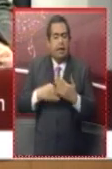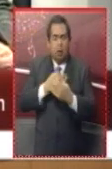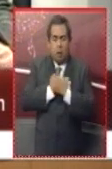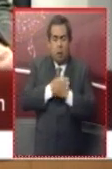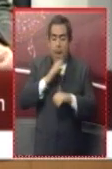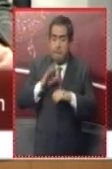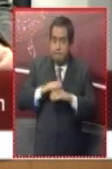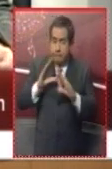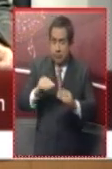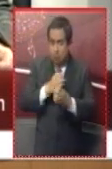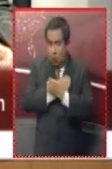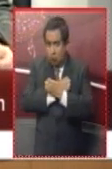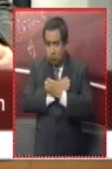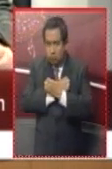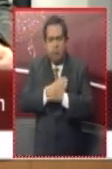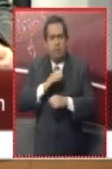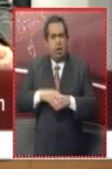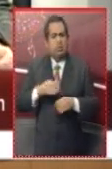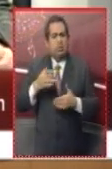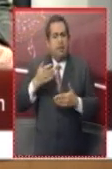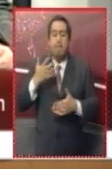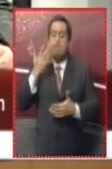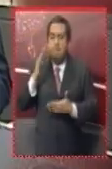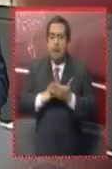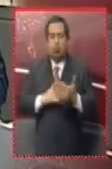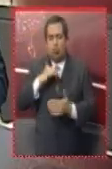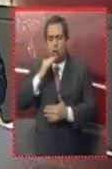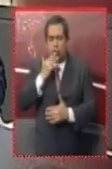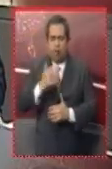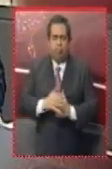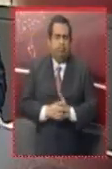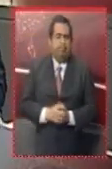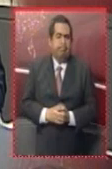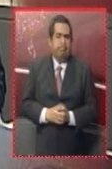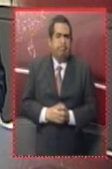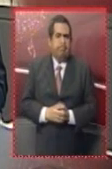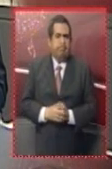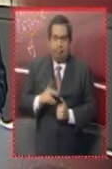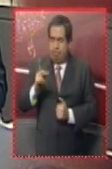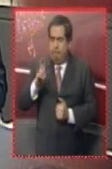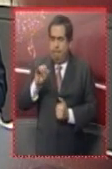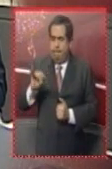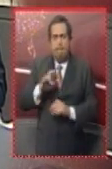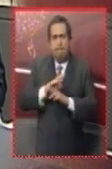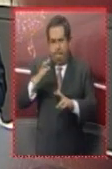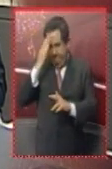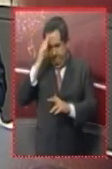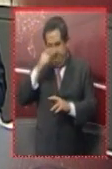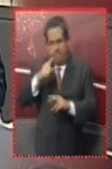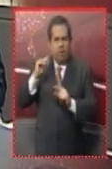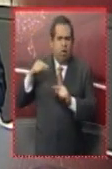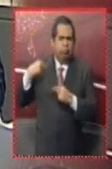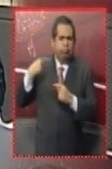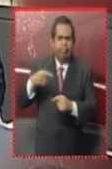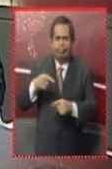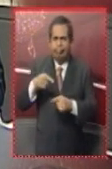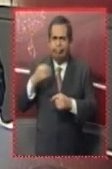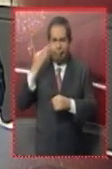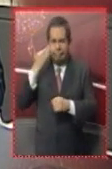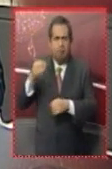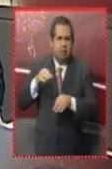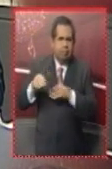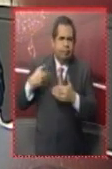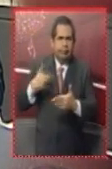mayor educación, habrá menos corrupción. El PRI reconoció la trayectoria de la candidata ministra. El senador Enrique